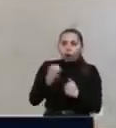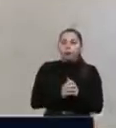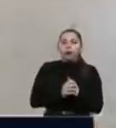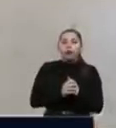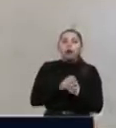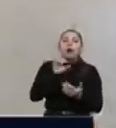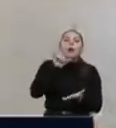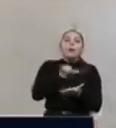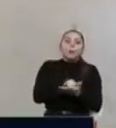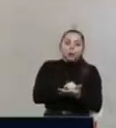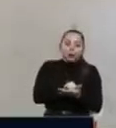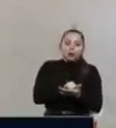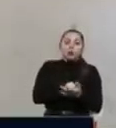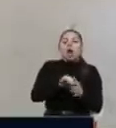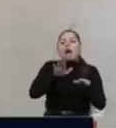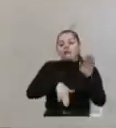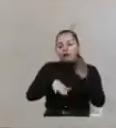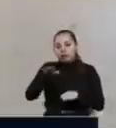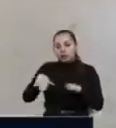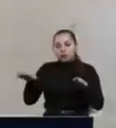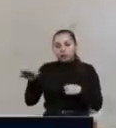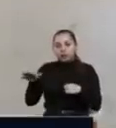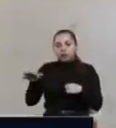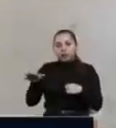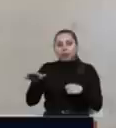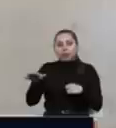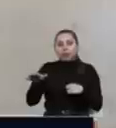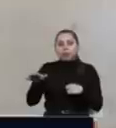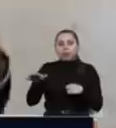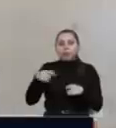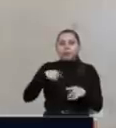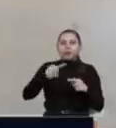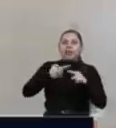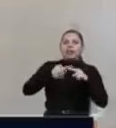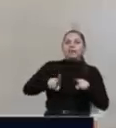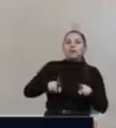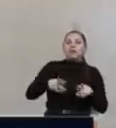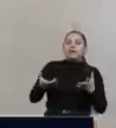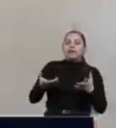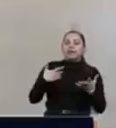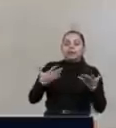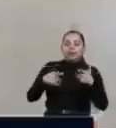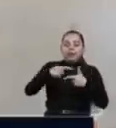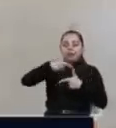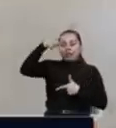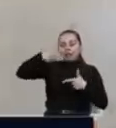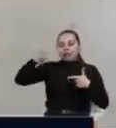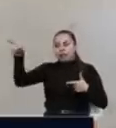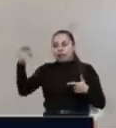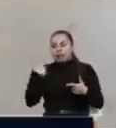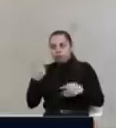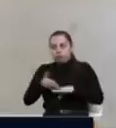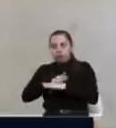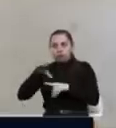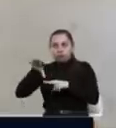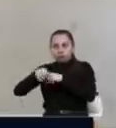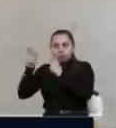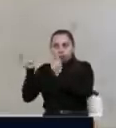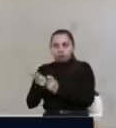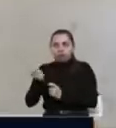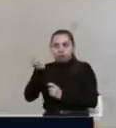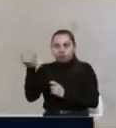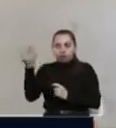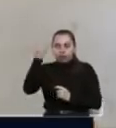eso hay en muchas oportunidades una diferencia en cifras. Y es una actividad permanente.